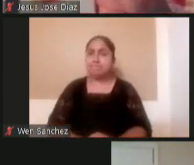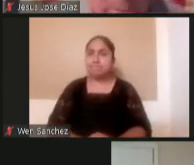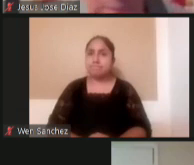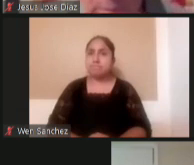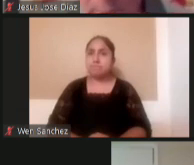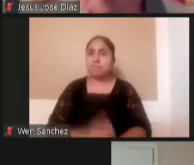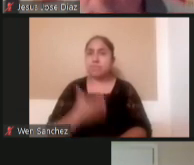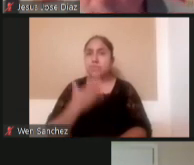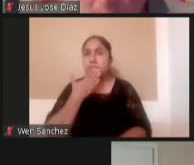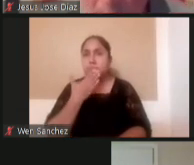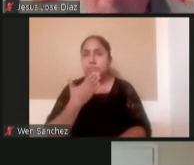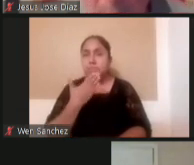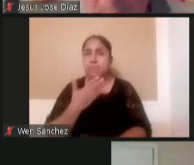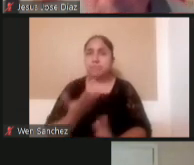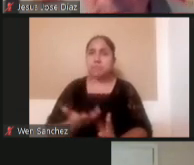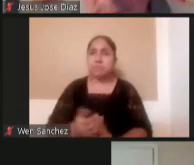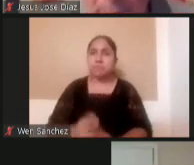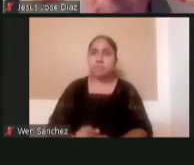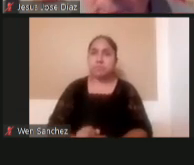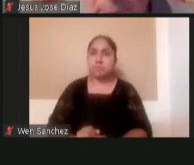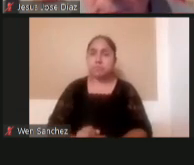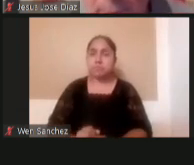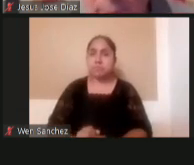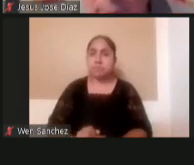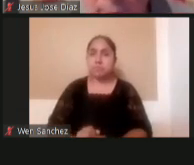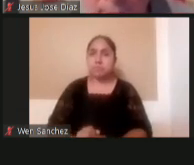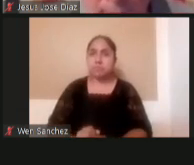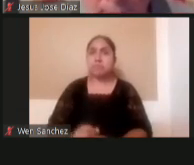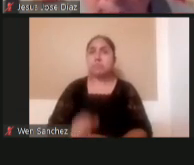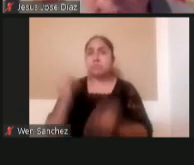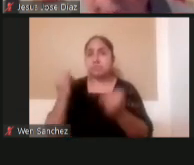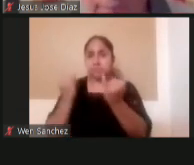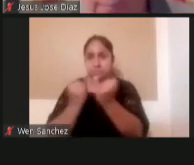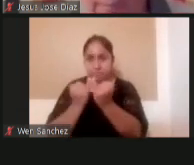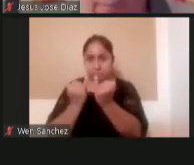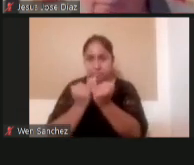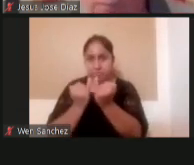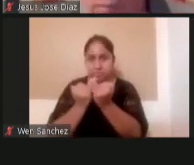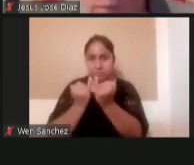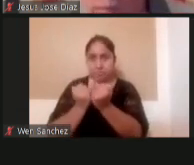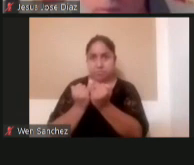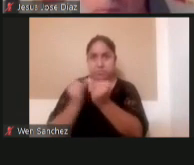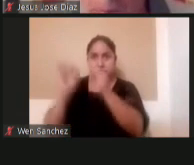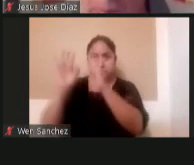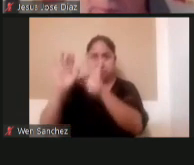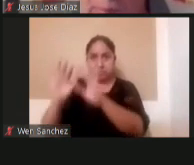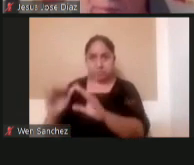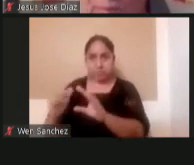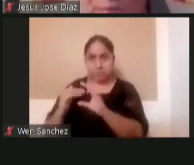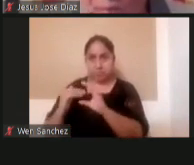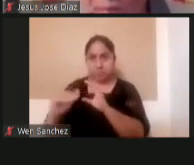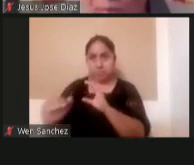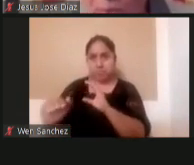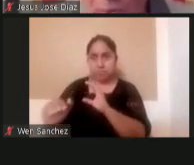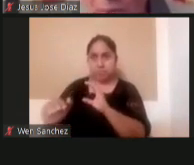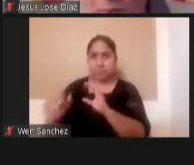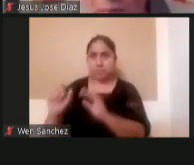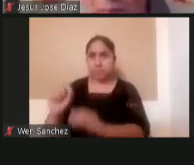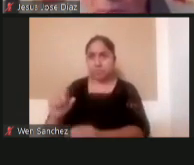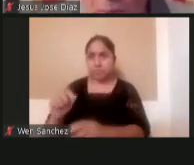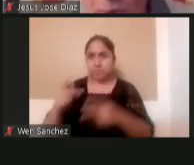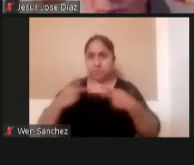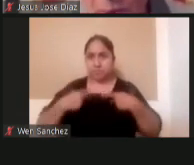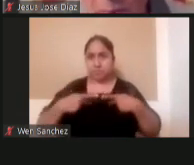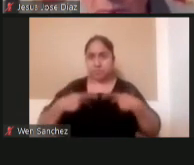tema, se registró también quien participó en el tema anterior, la señora María